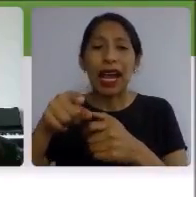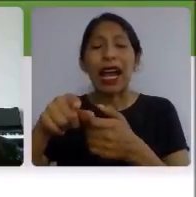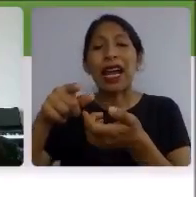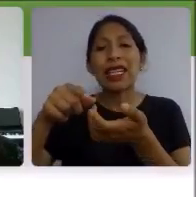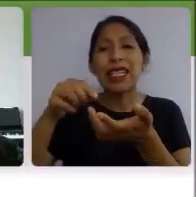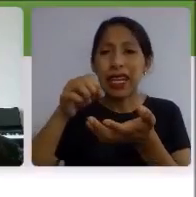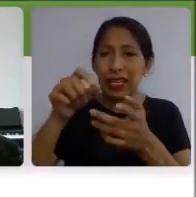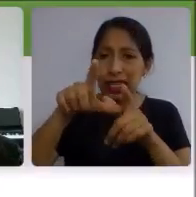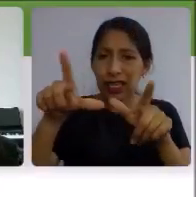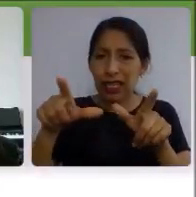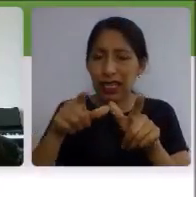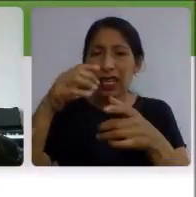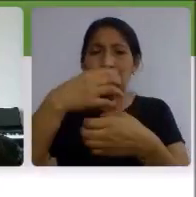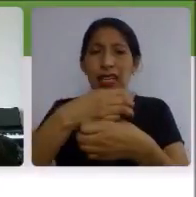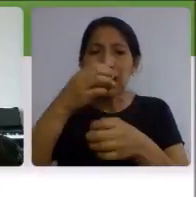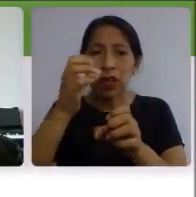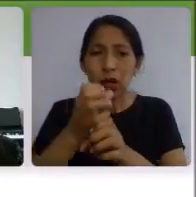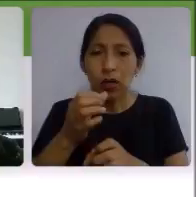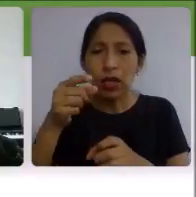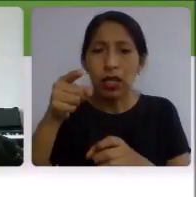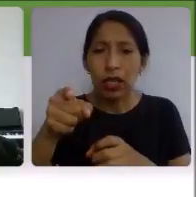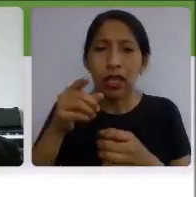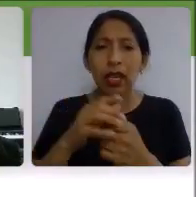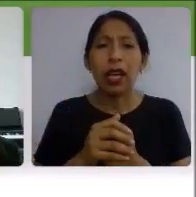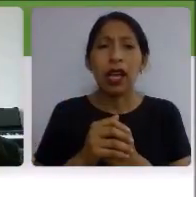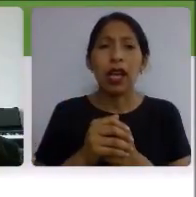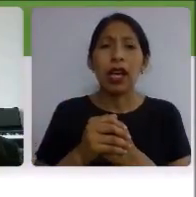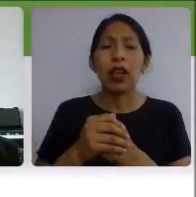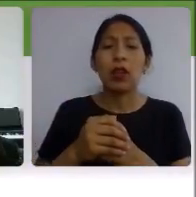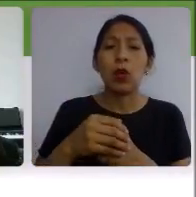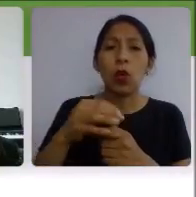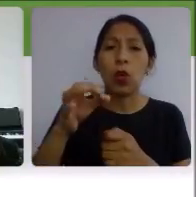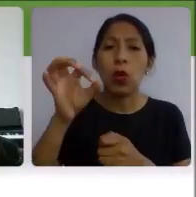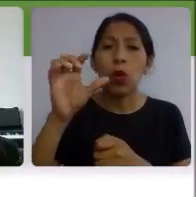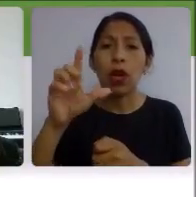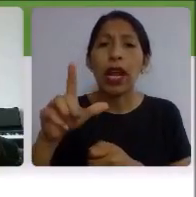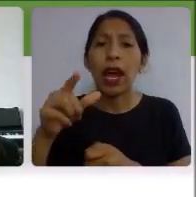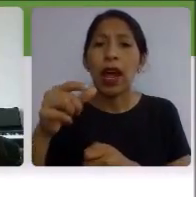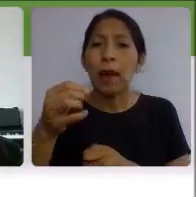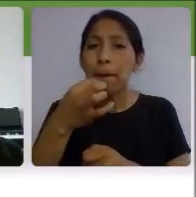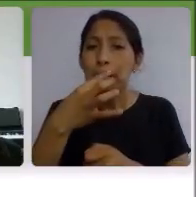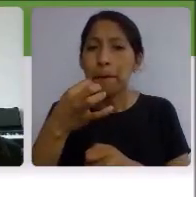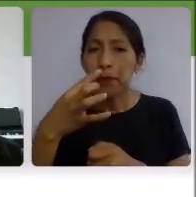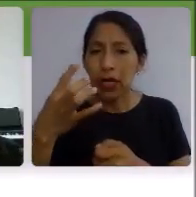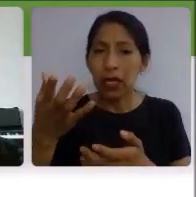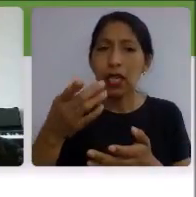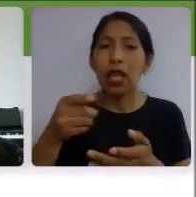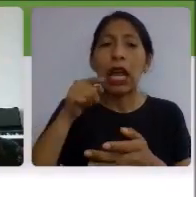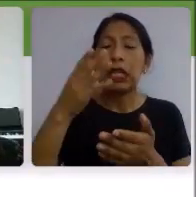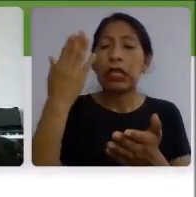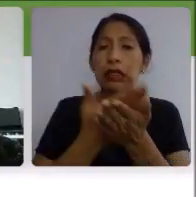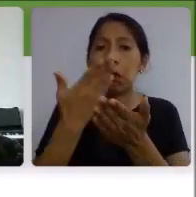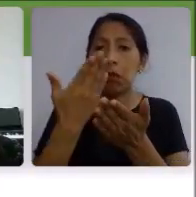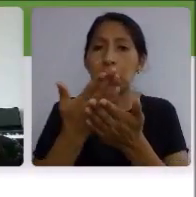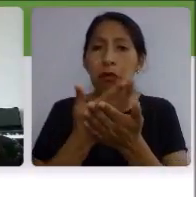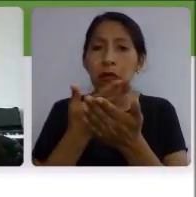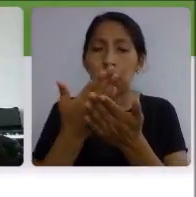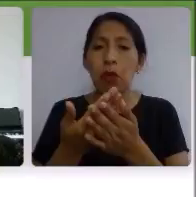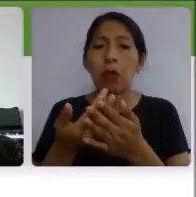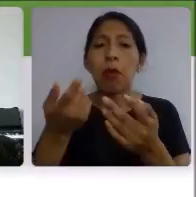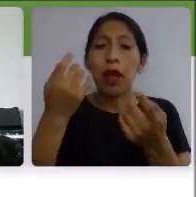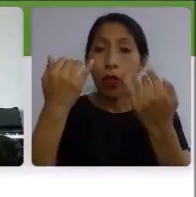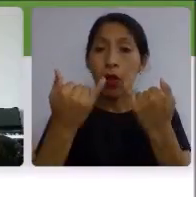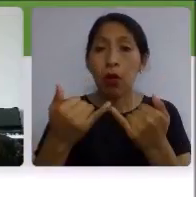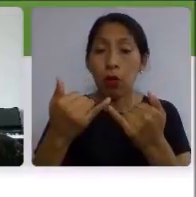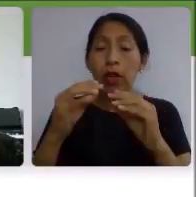este producto que ya lo estarían probando en este mercado en estos días,